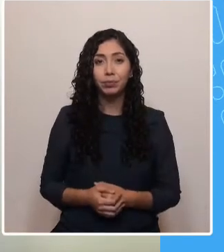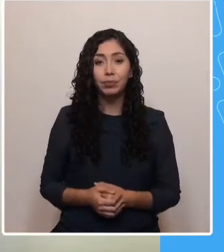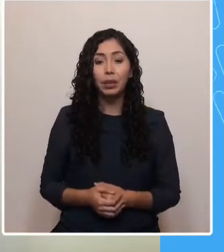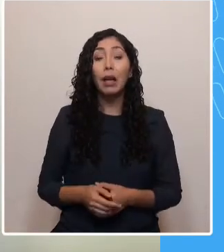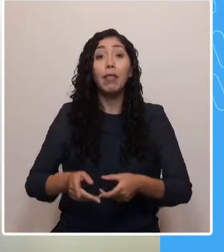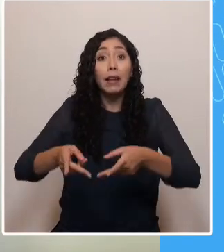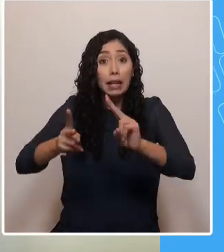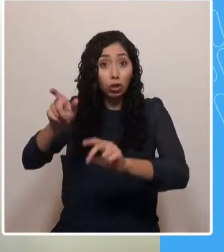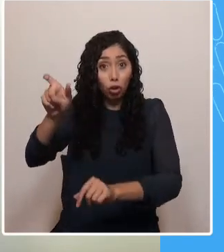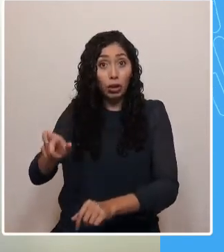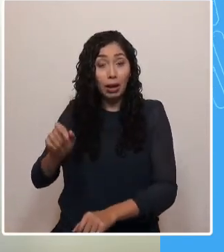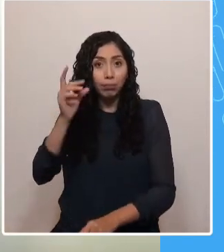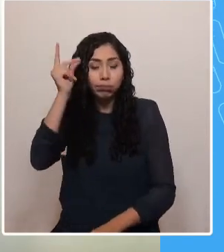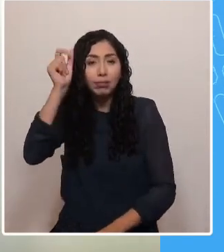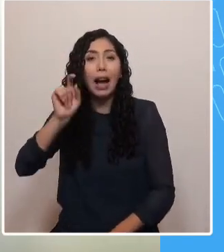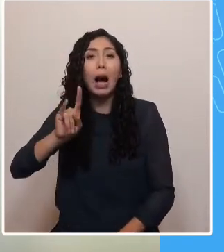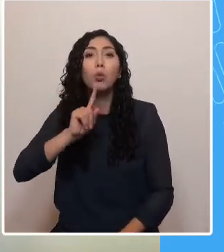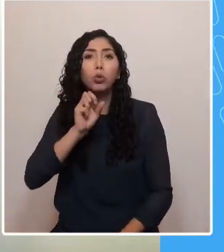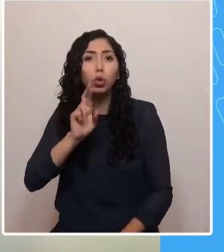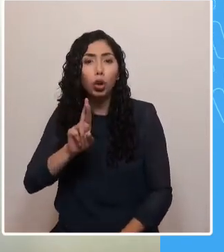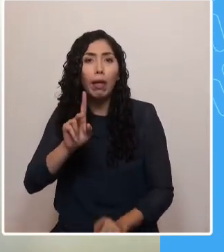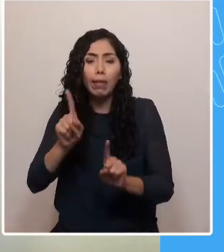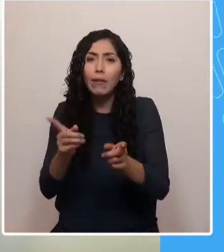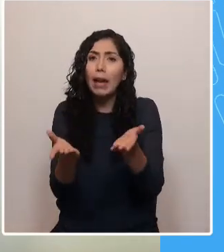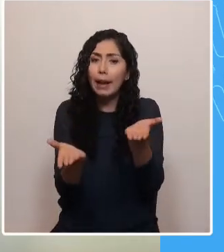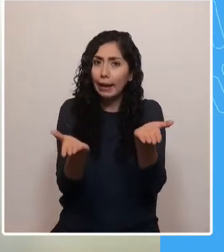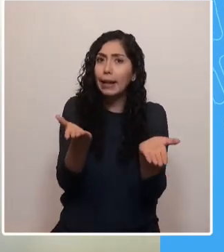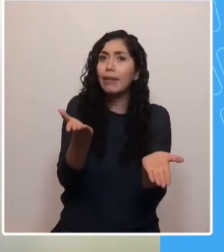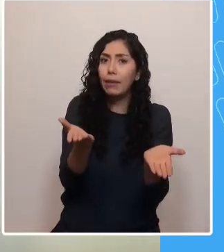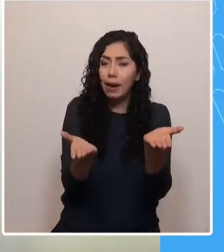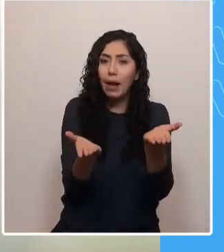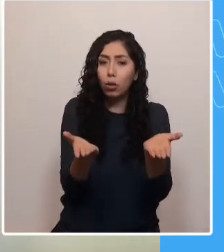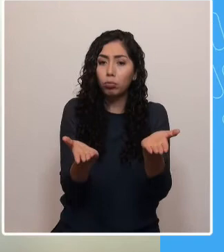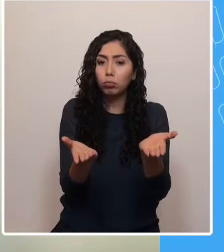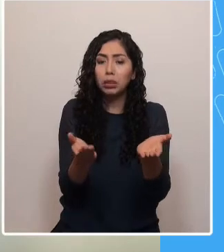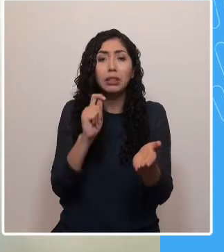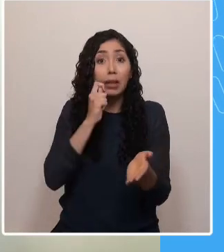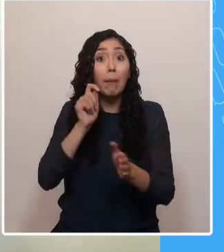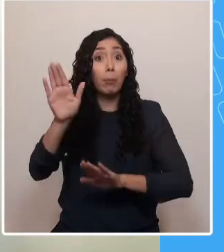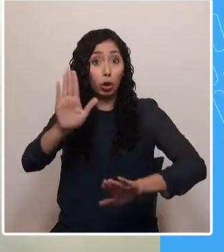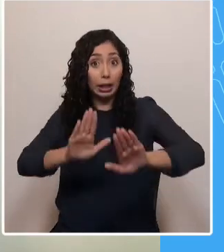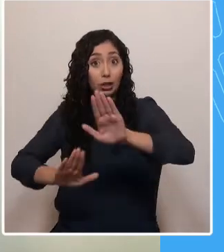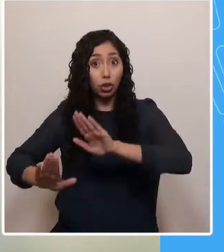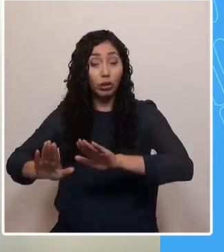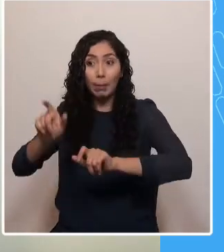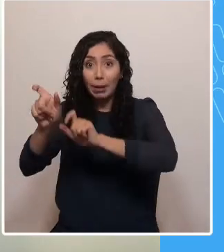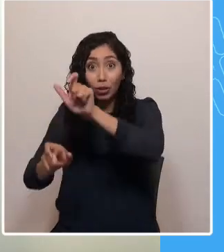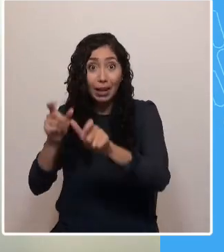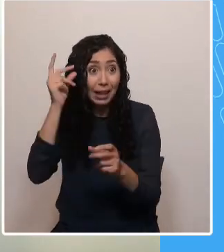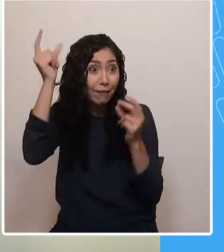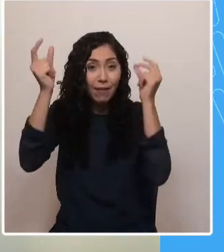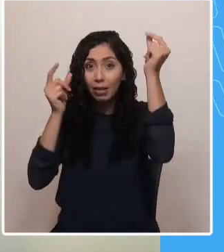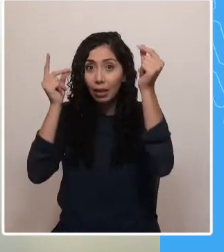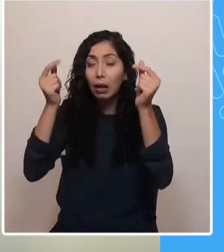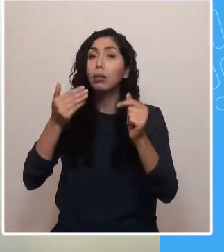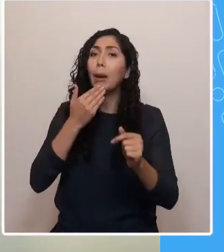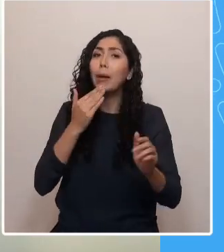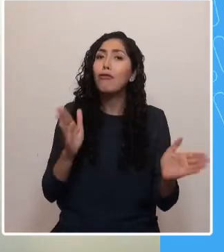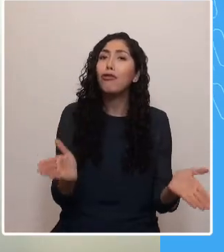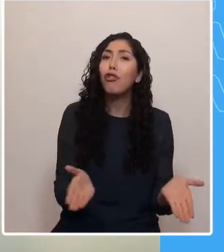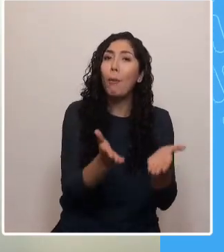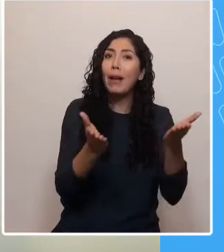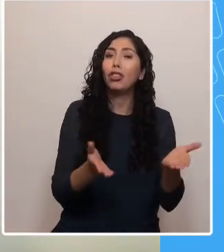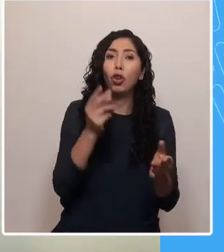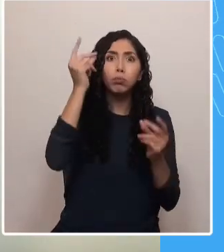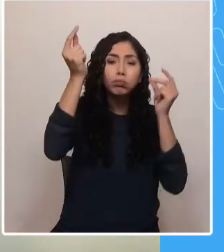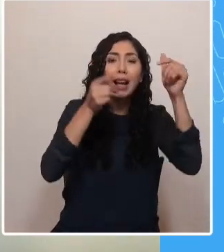autor debe ser un derecho equilibrado, una moneda de 2 caras que por un lado implica la protección de los creadores y por otro el fomento a la creación y al